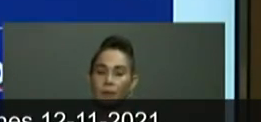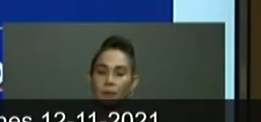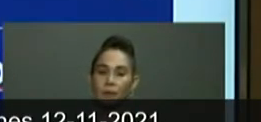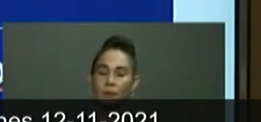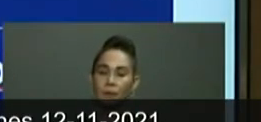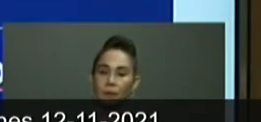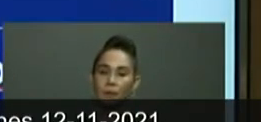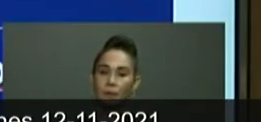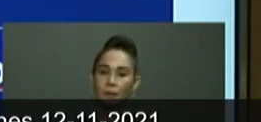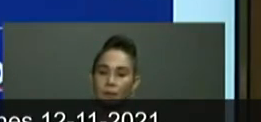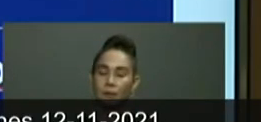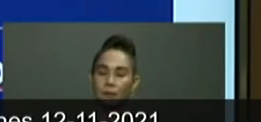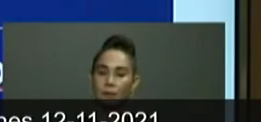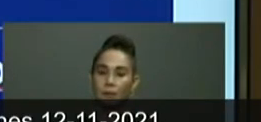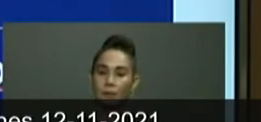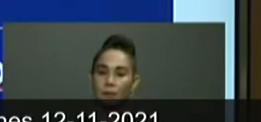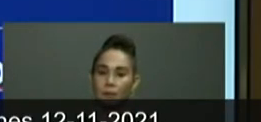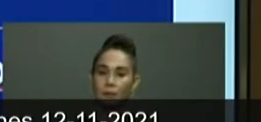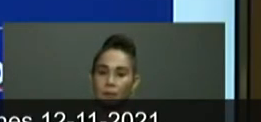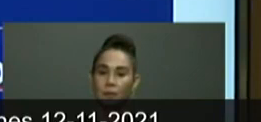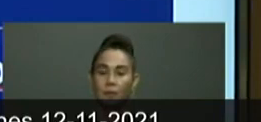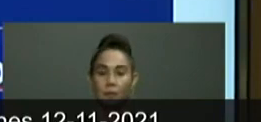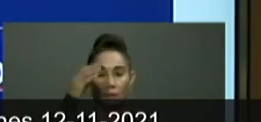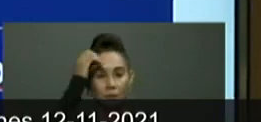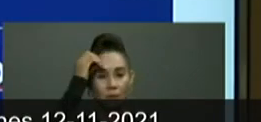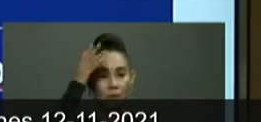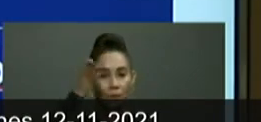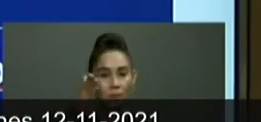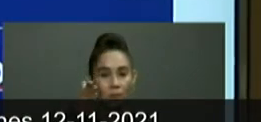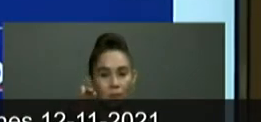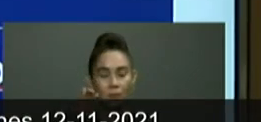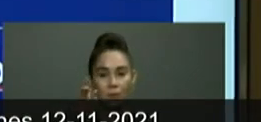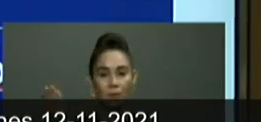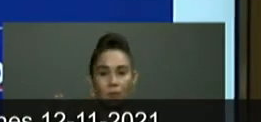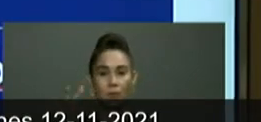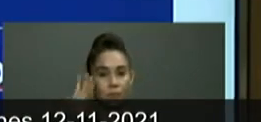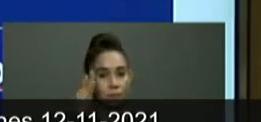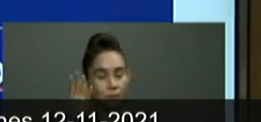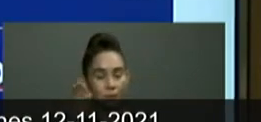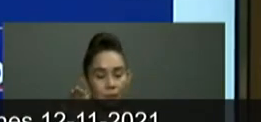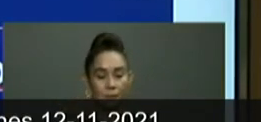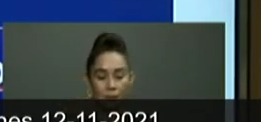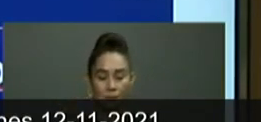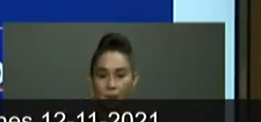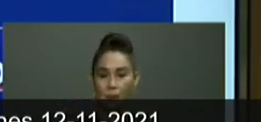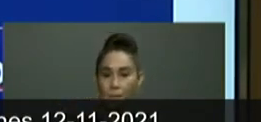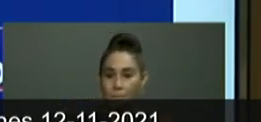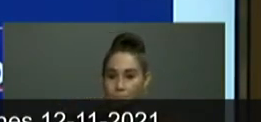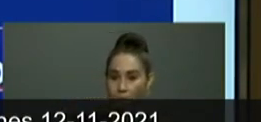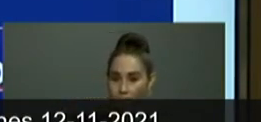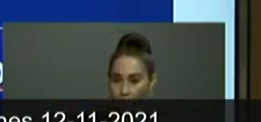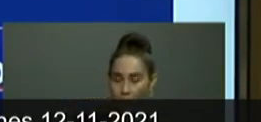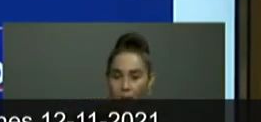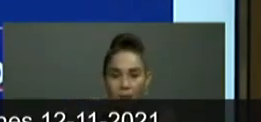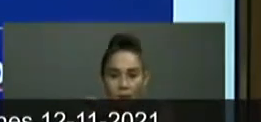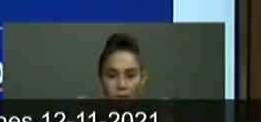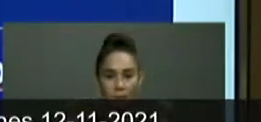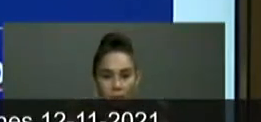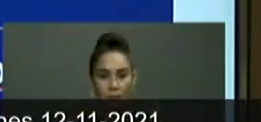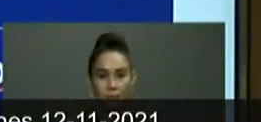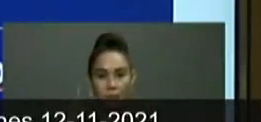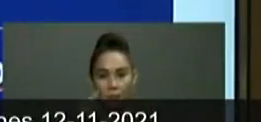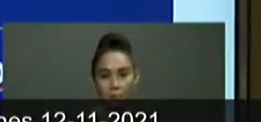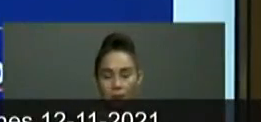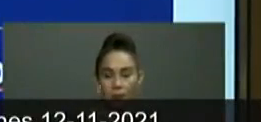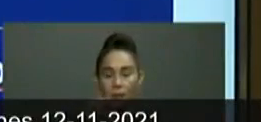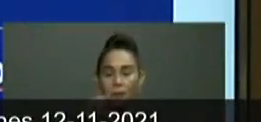O un detalle que graba sobre el país es lo siguiente. De la mortalidad materna de enero hasta